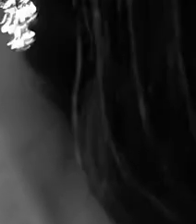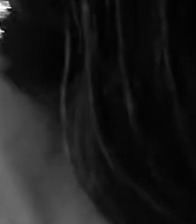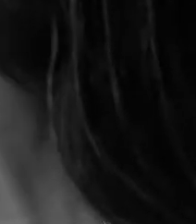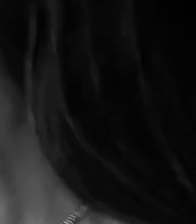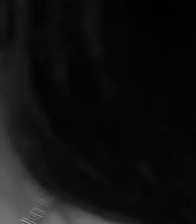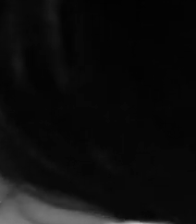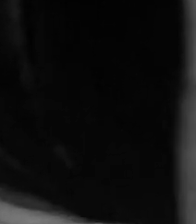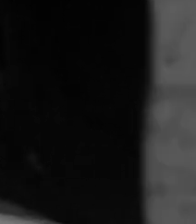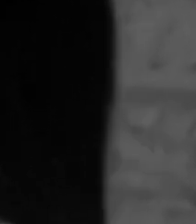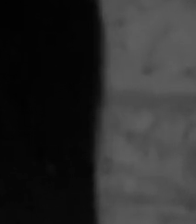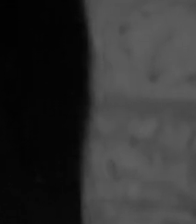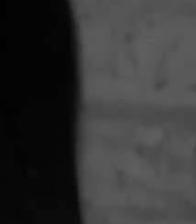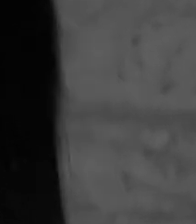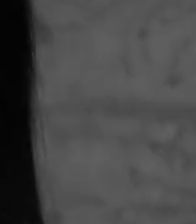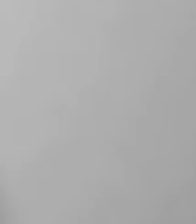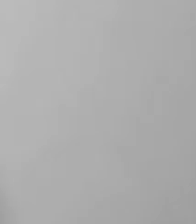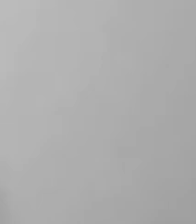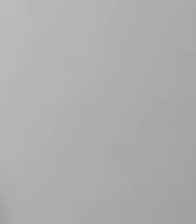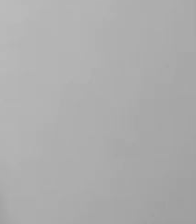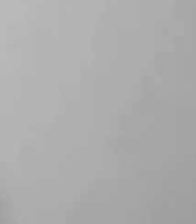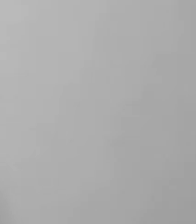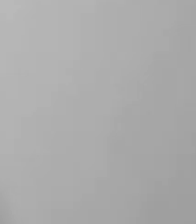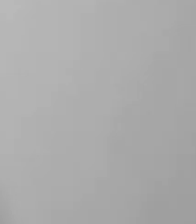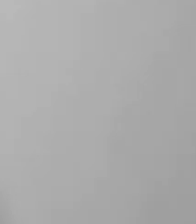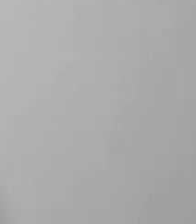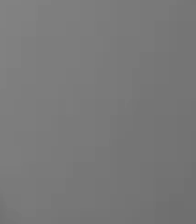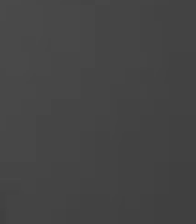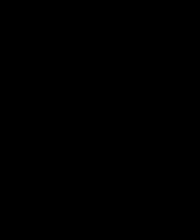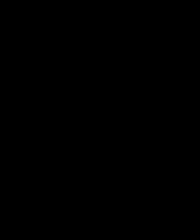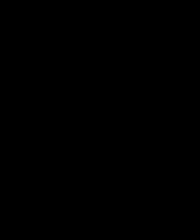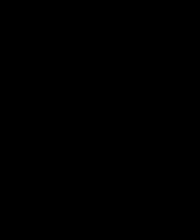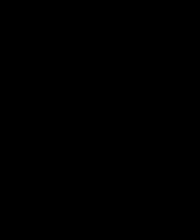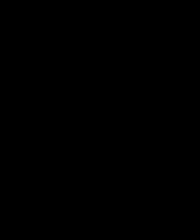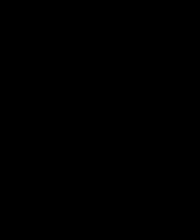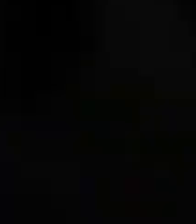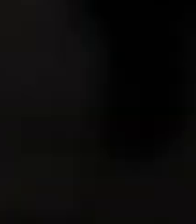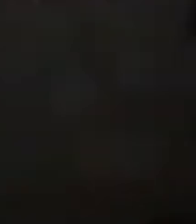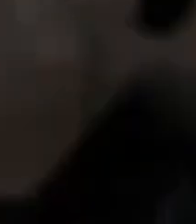que corremos maratón queremos al menos una vez en la vida pues estar presentes en Chicago.